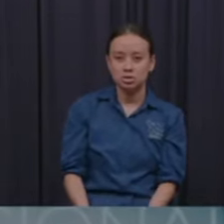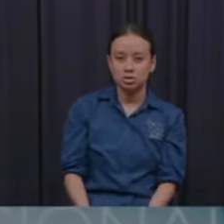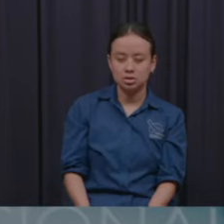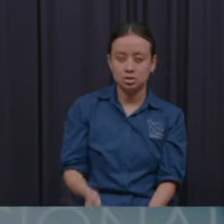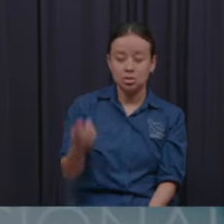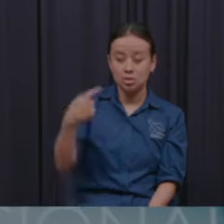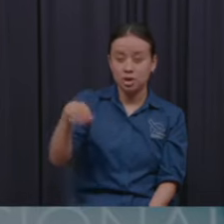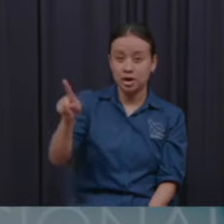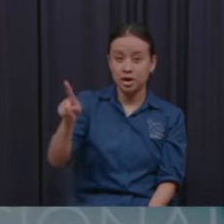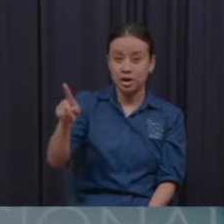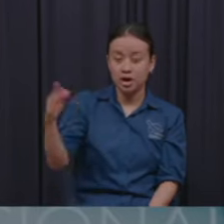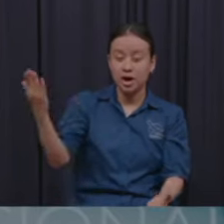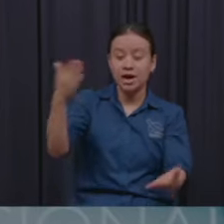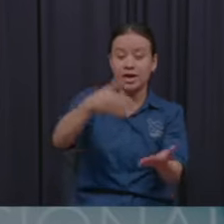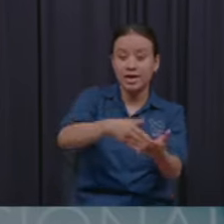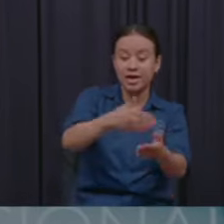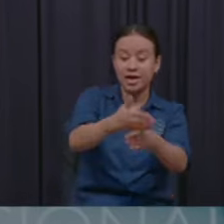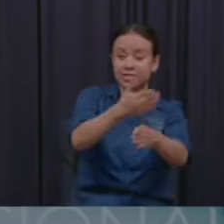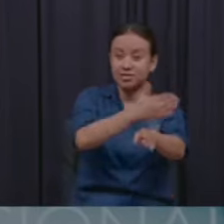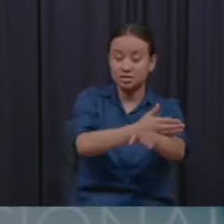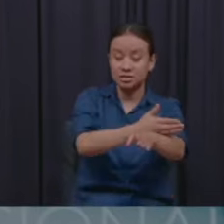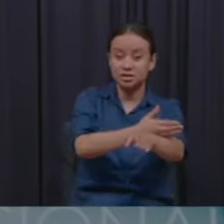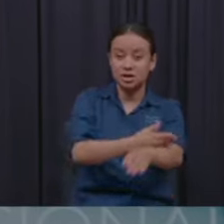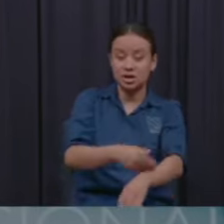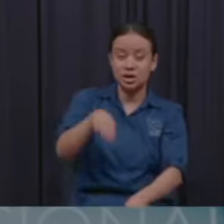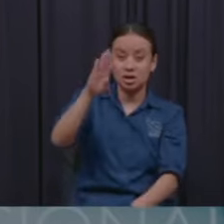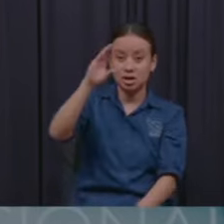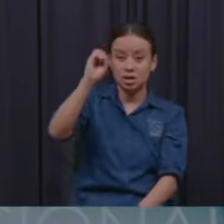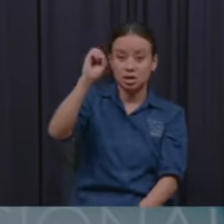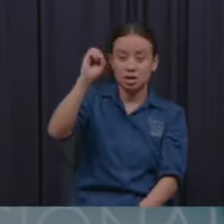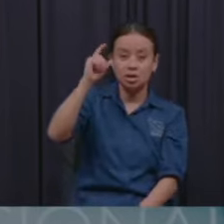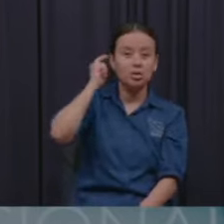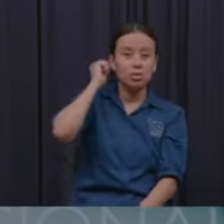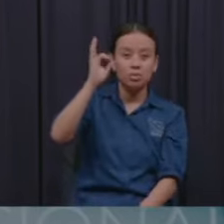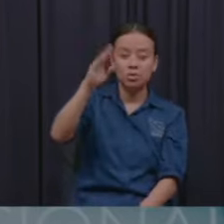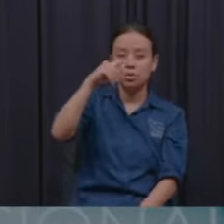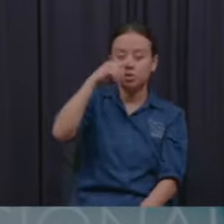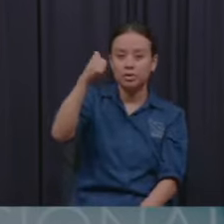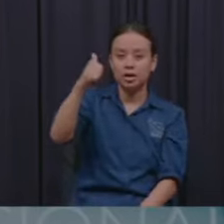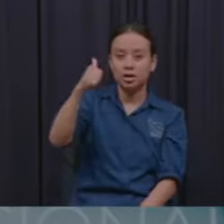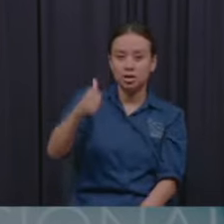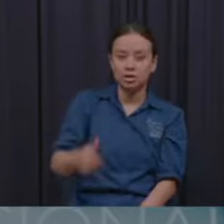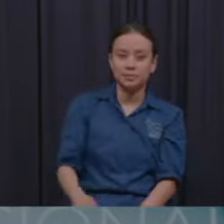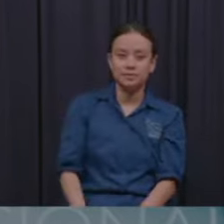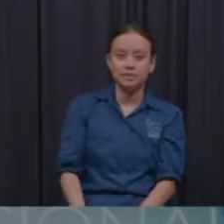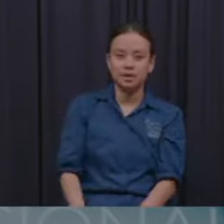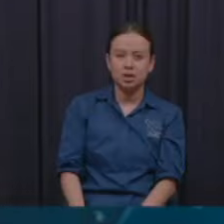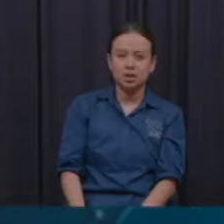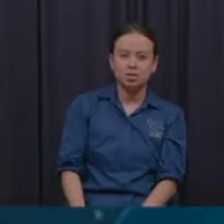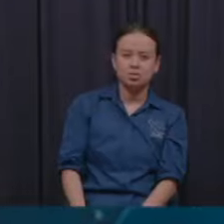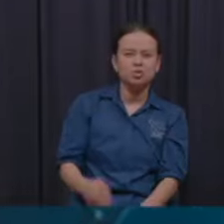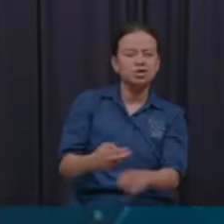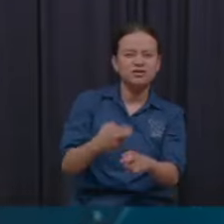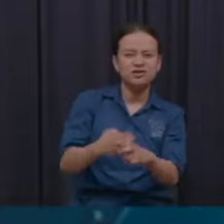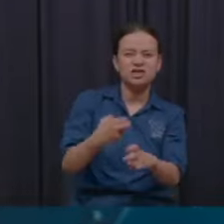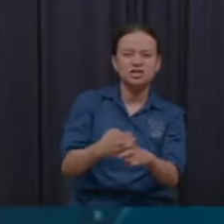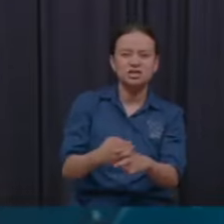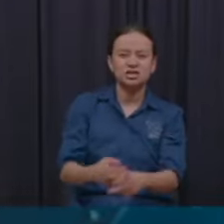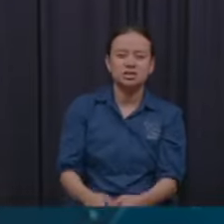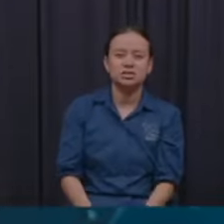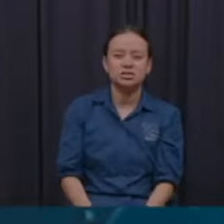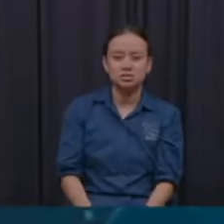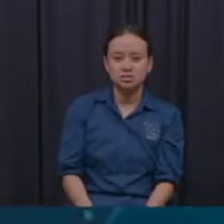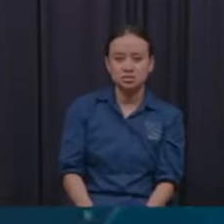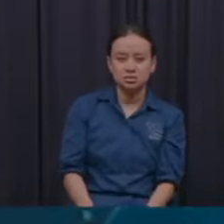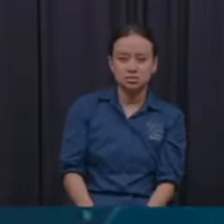antes de llegar a Bogotá, son vueltas, la gente se marea, trasboca. Ese carro venía oliendo